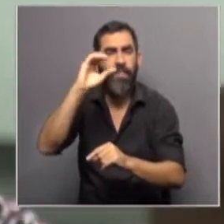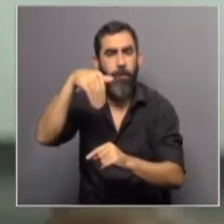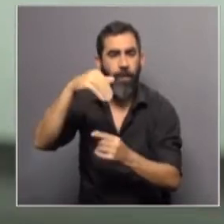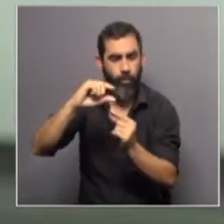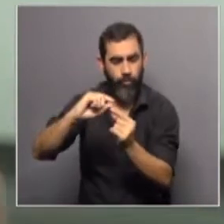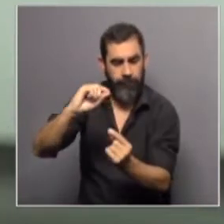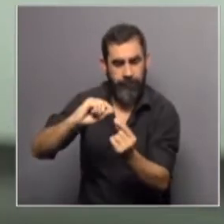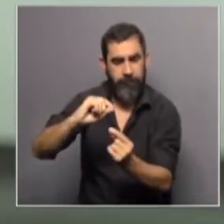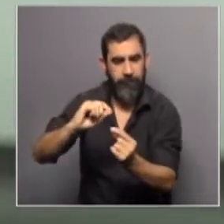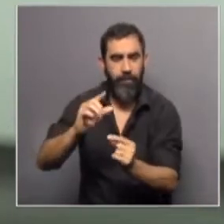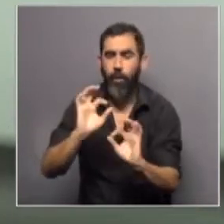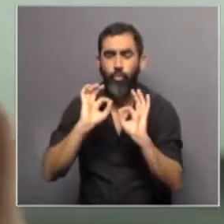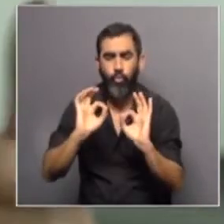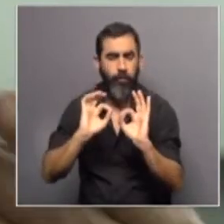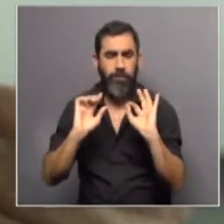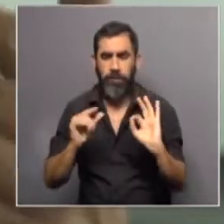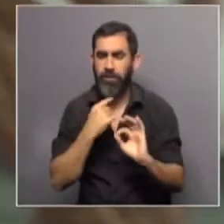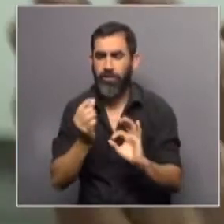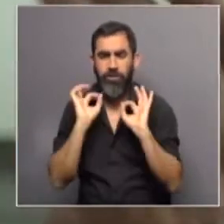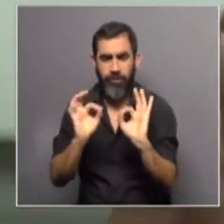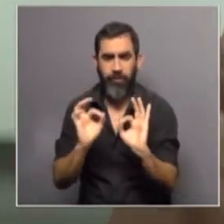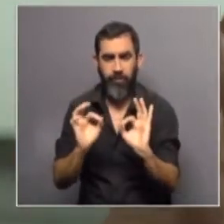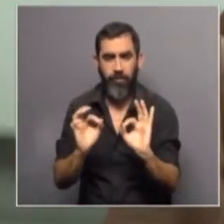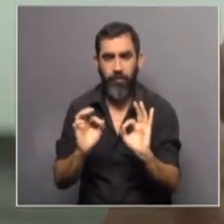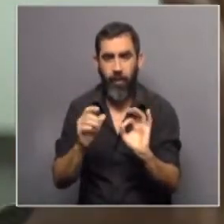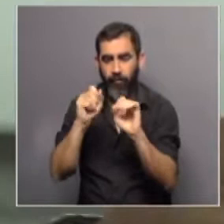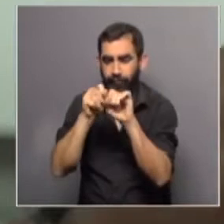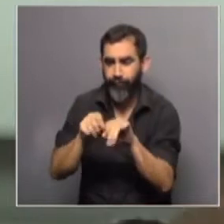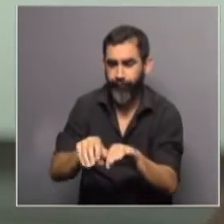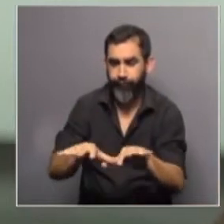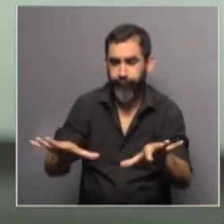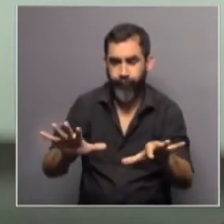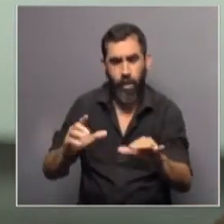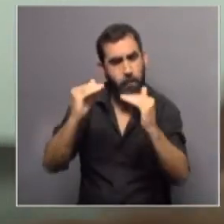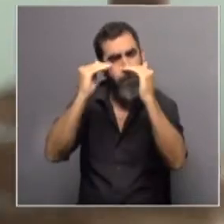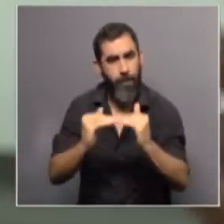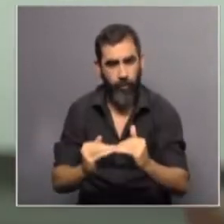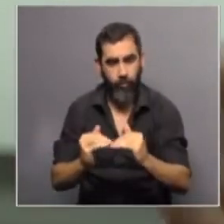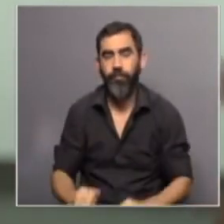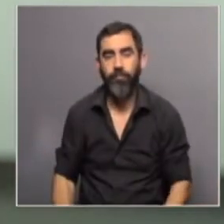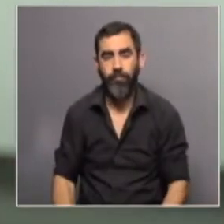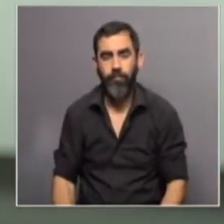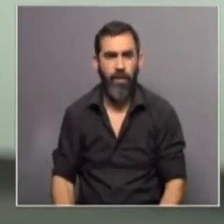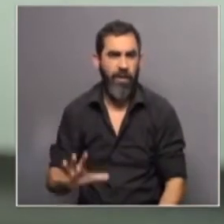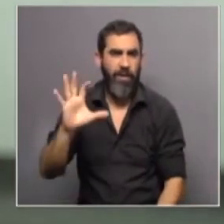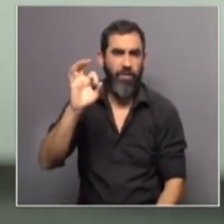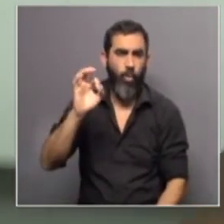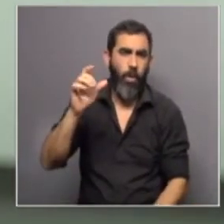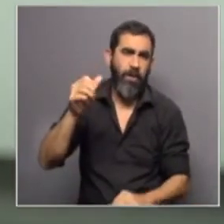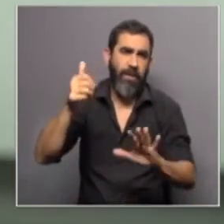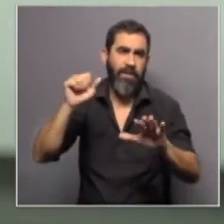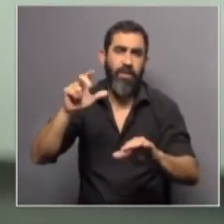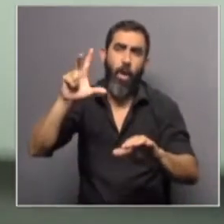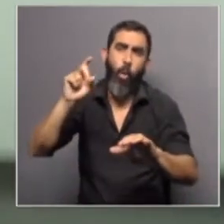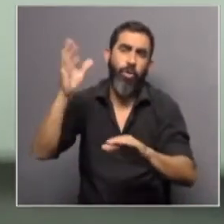suelo, ya es suficiente para que las pérdidas de fósforo bajen dramáticamente. Bajan el 50, 60,